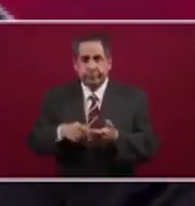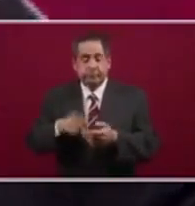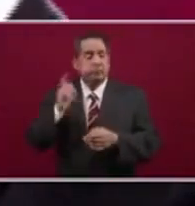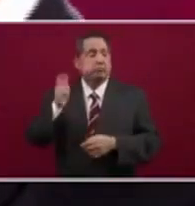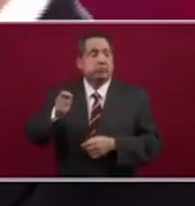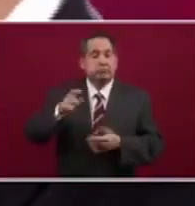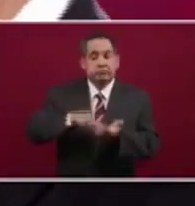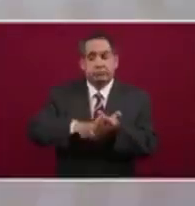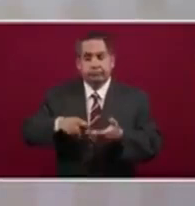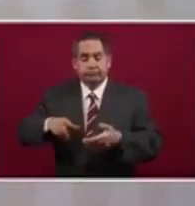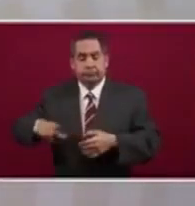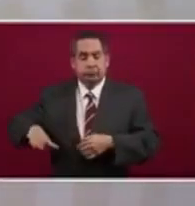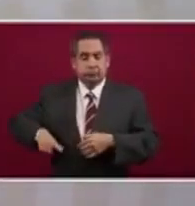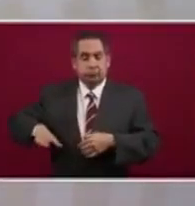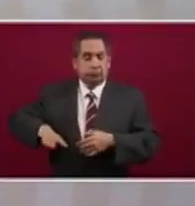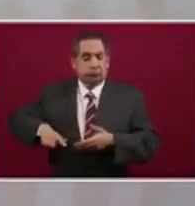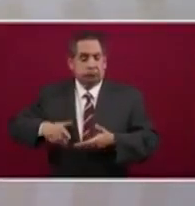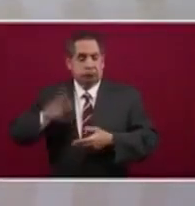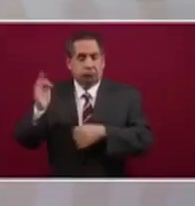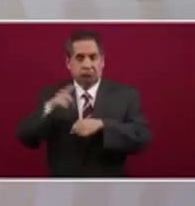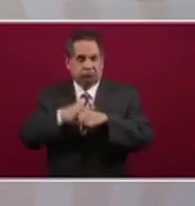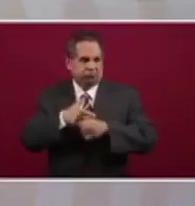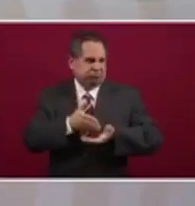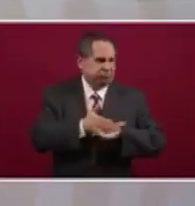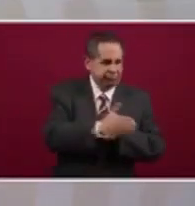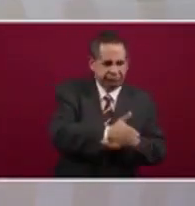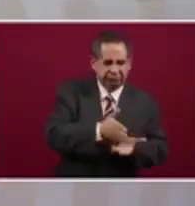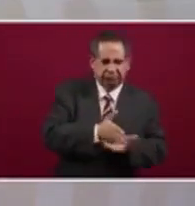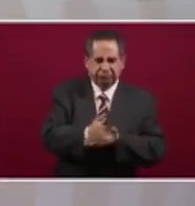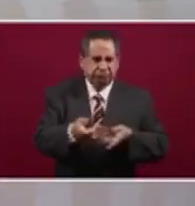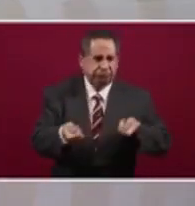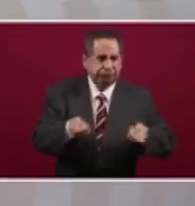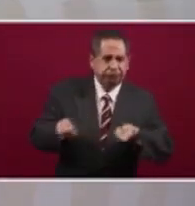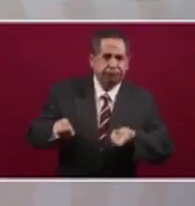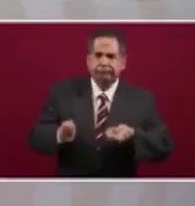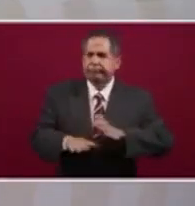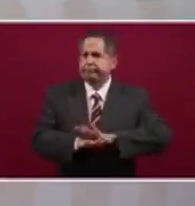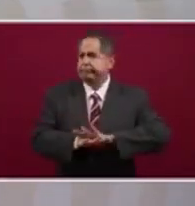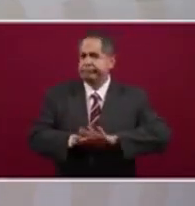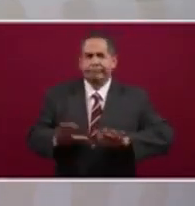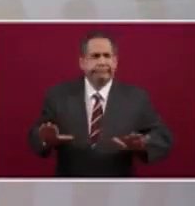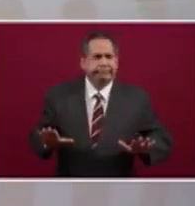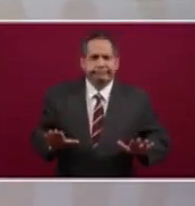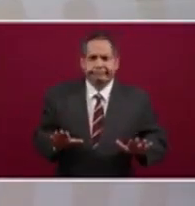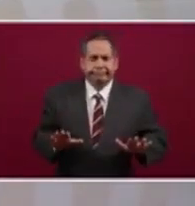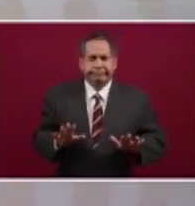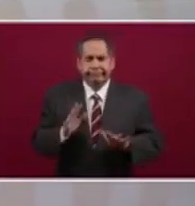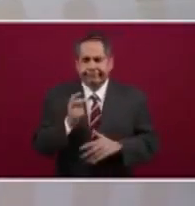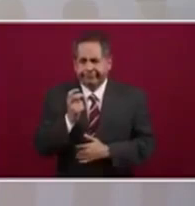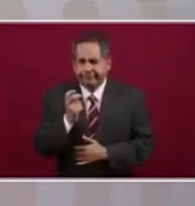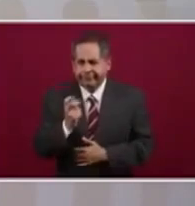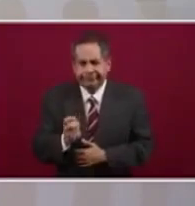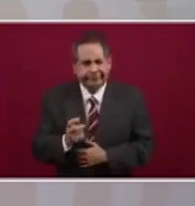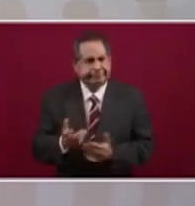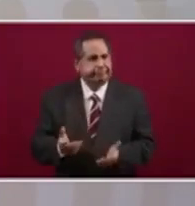injerencia del gobierno federal. Esto es